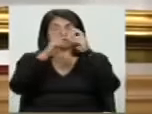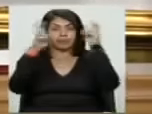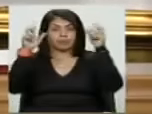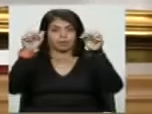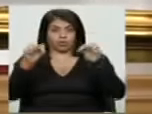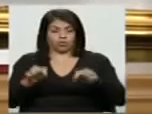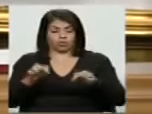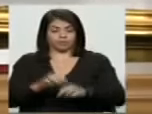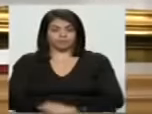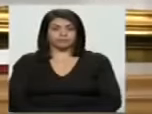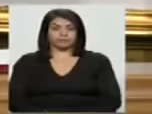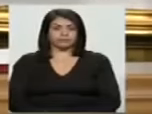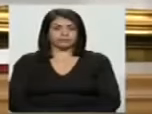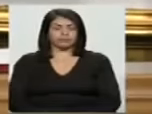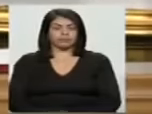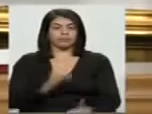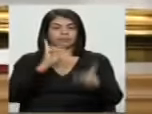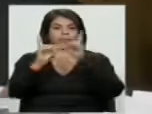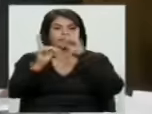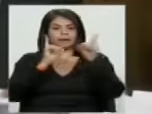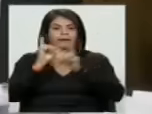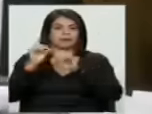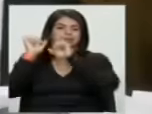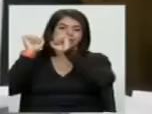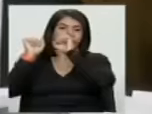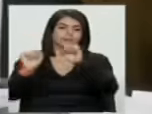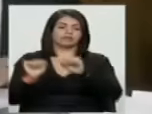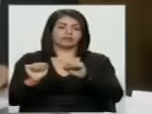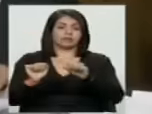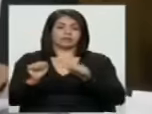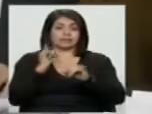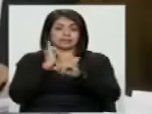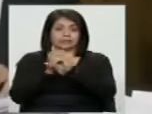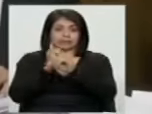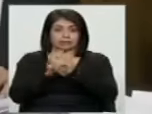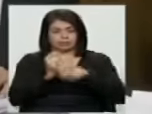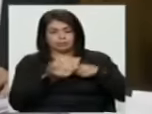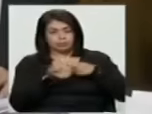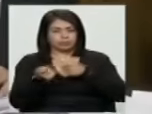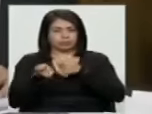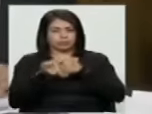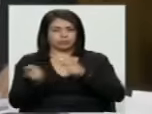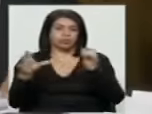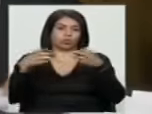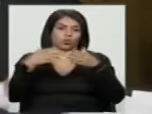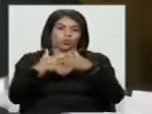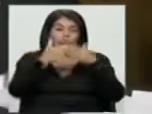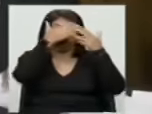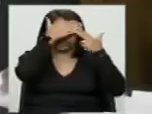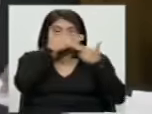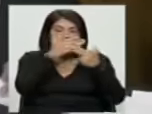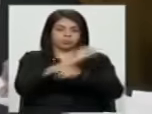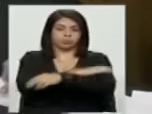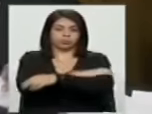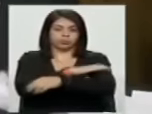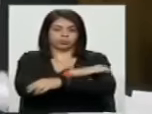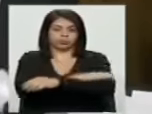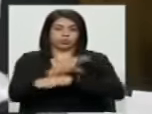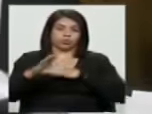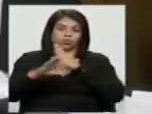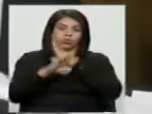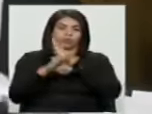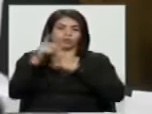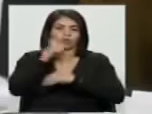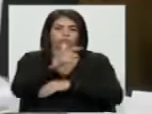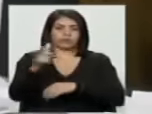día. Debate para condenar el ciberfascismo perpetrado por el sector terrorista de la oposición en contra